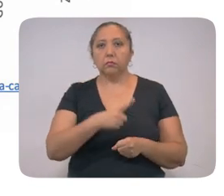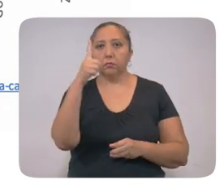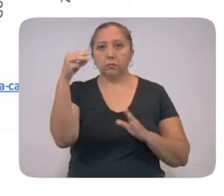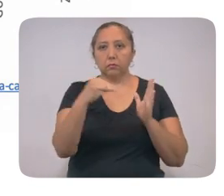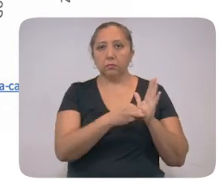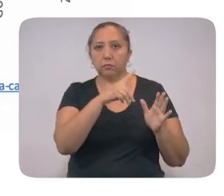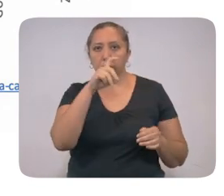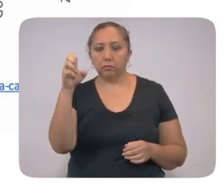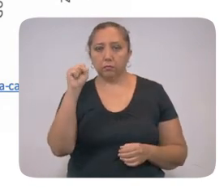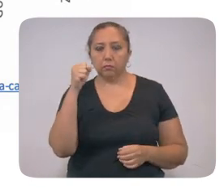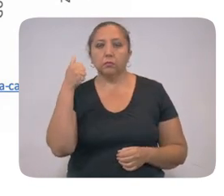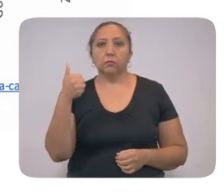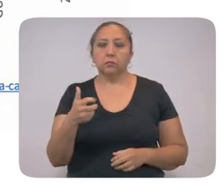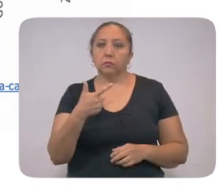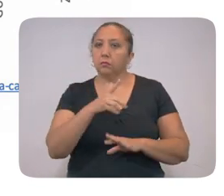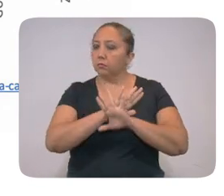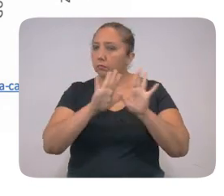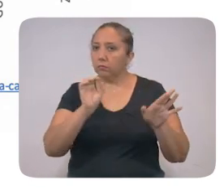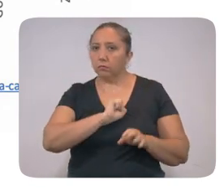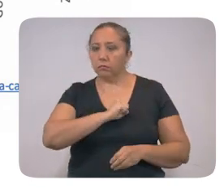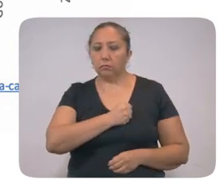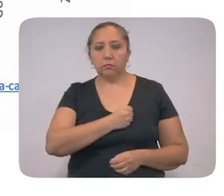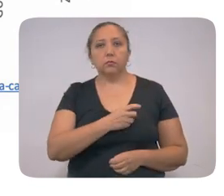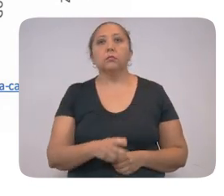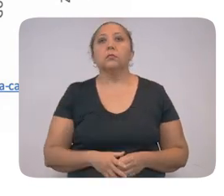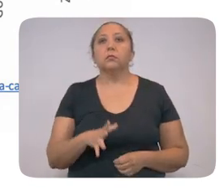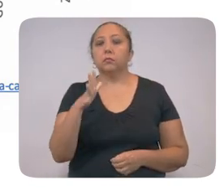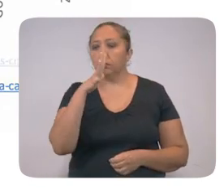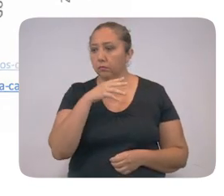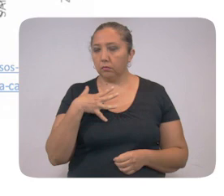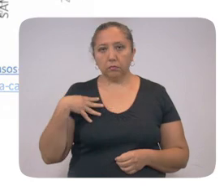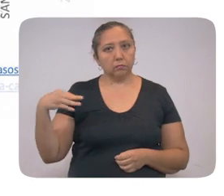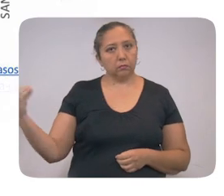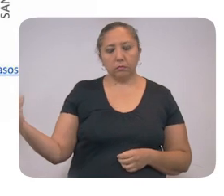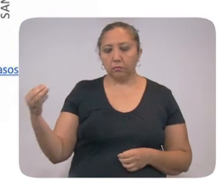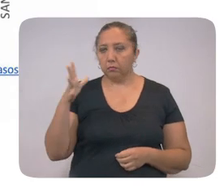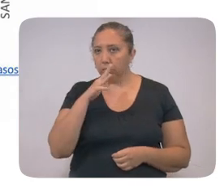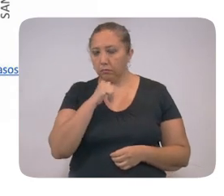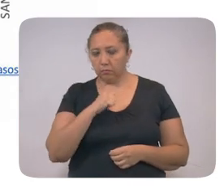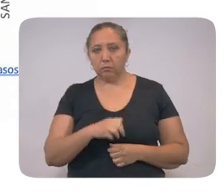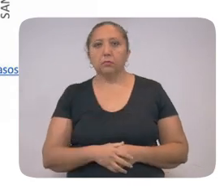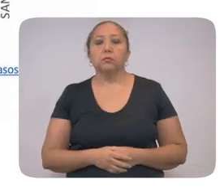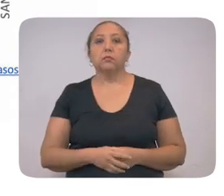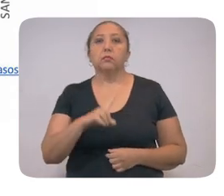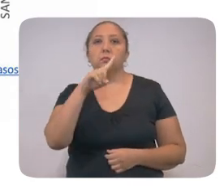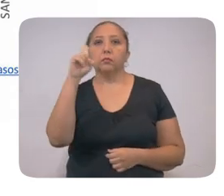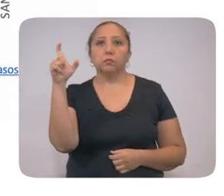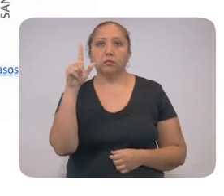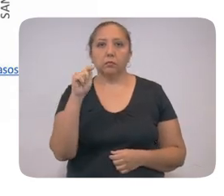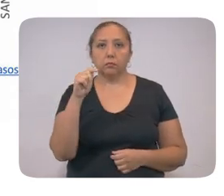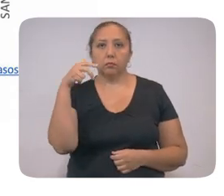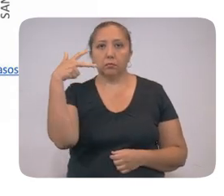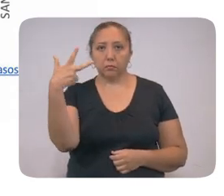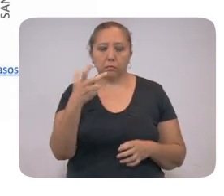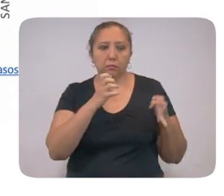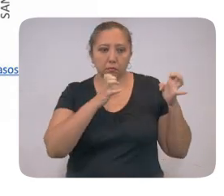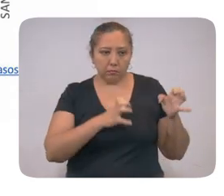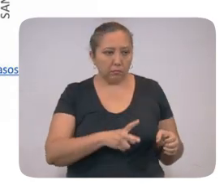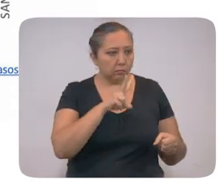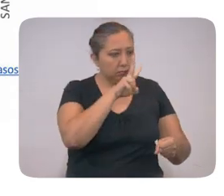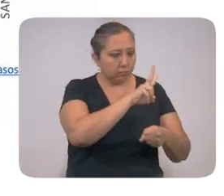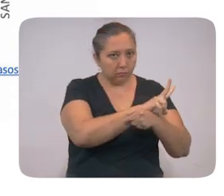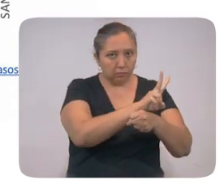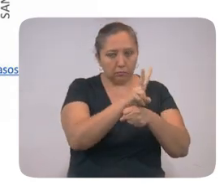1,167 ya se recuperaron. No presentan síntomas ni pueden contagiar. 178 están estables,